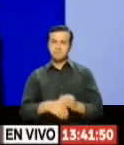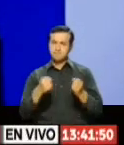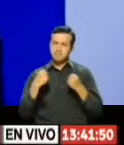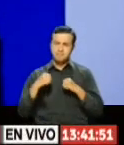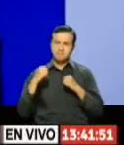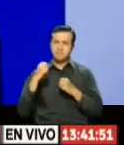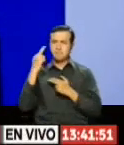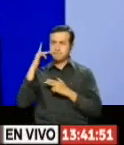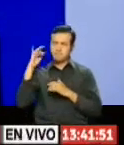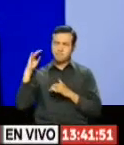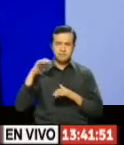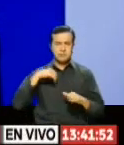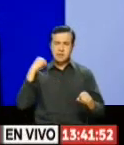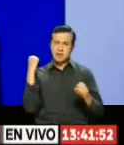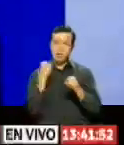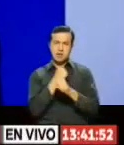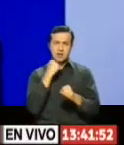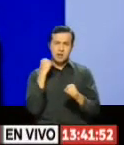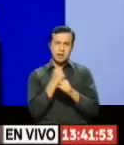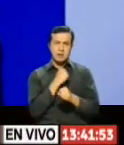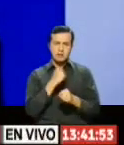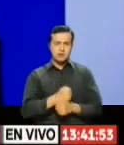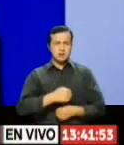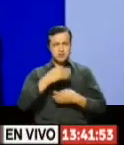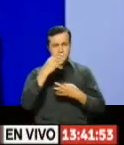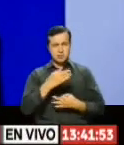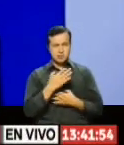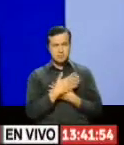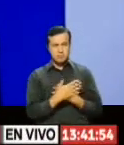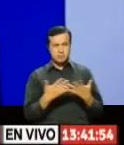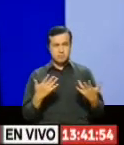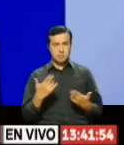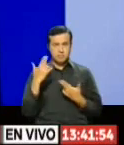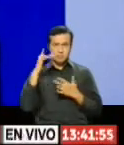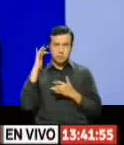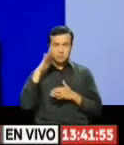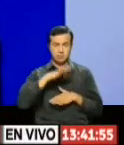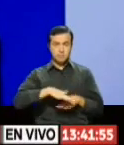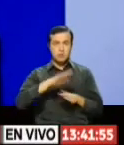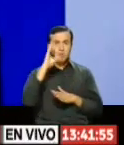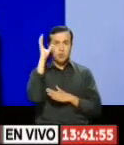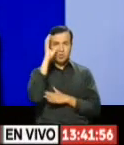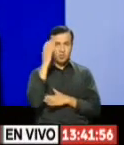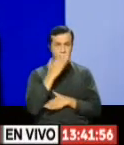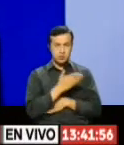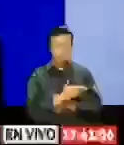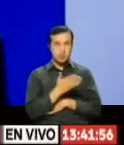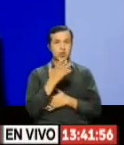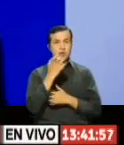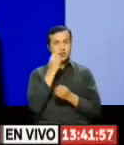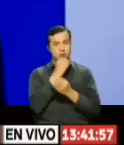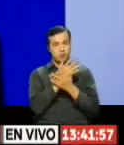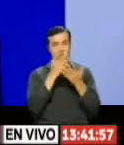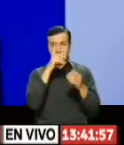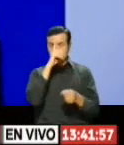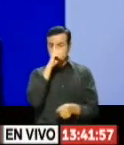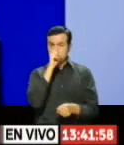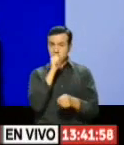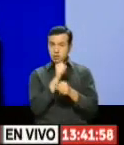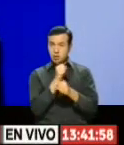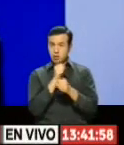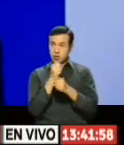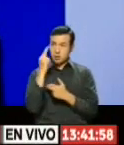integral de trabajo riguroso de la Fuerza Pública de Colombia. Quiero enaltecer el trabajo de